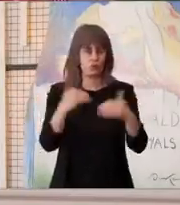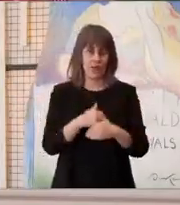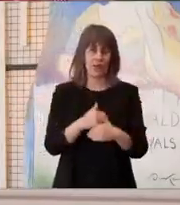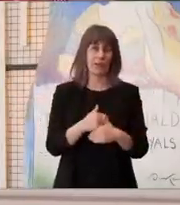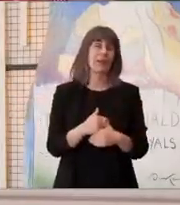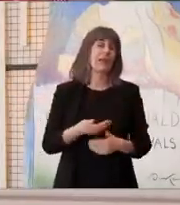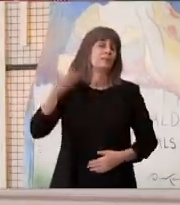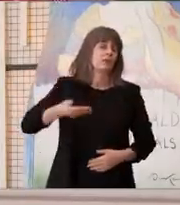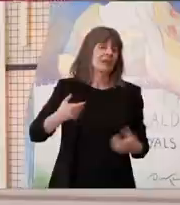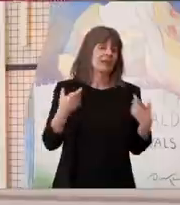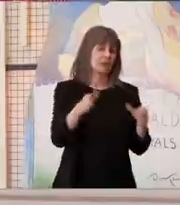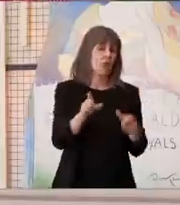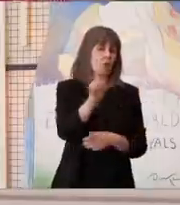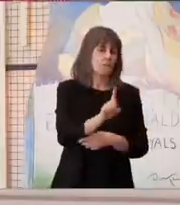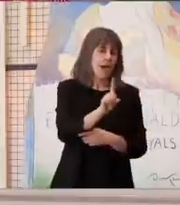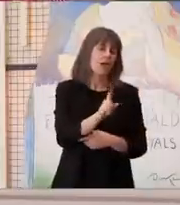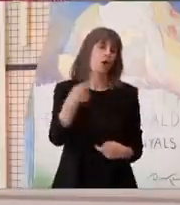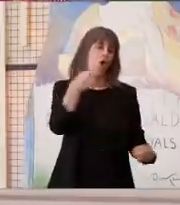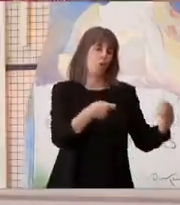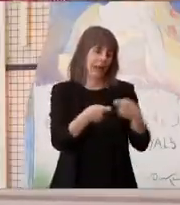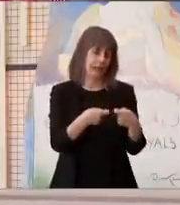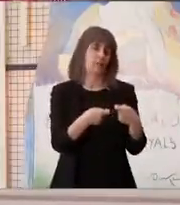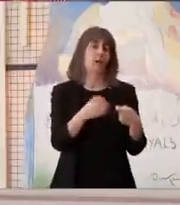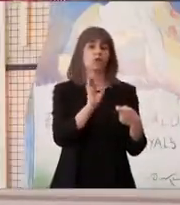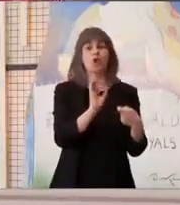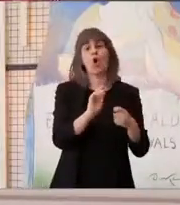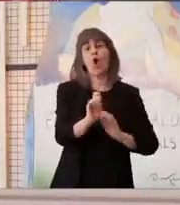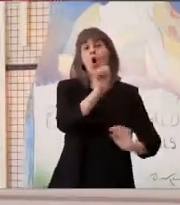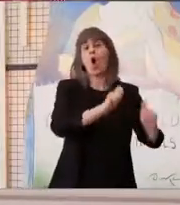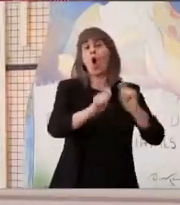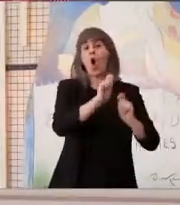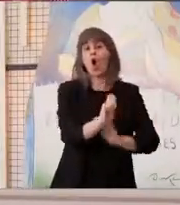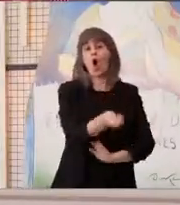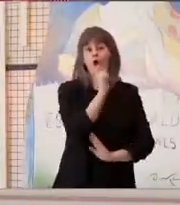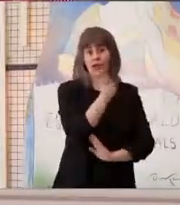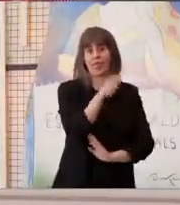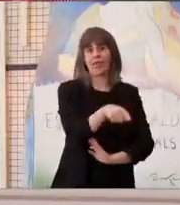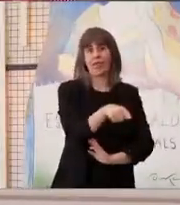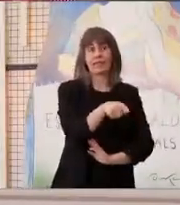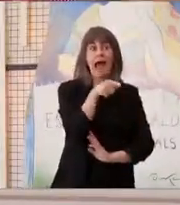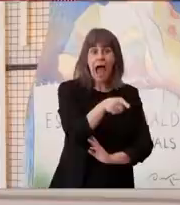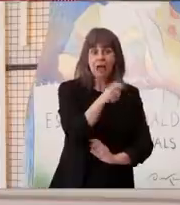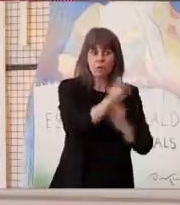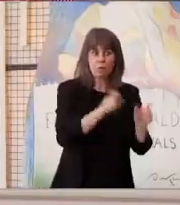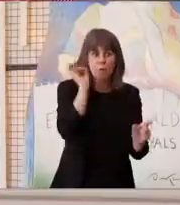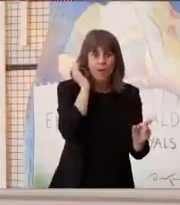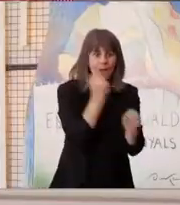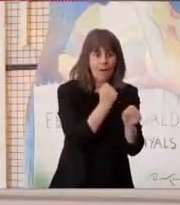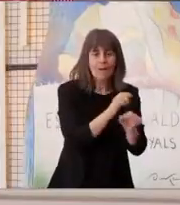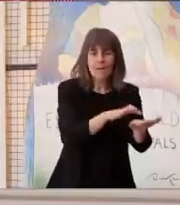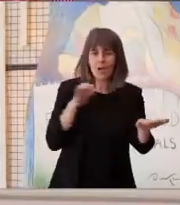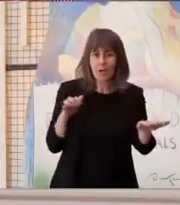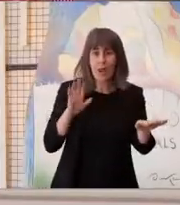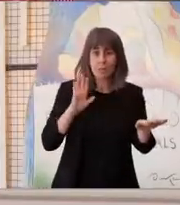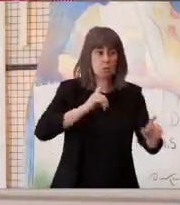primario cooperativas y cofradías donde la mujer son mayoría pero sin embargo dirigen ellos de forma aplastante